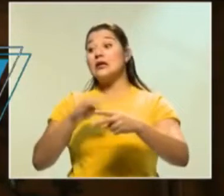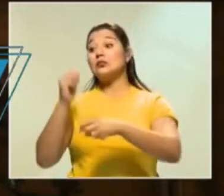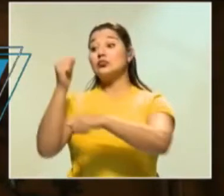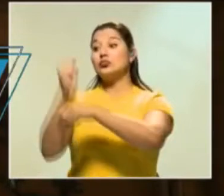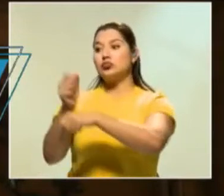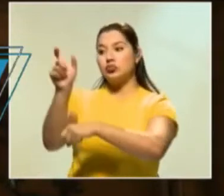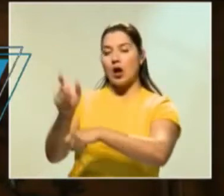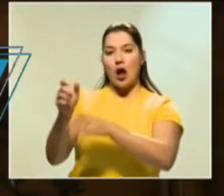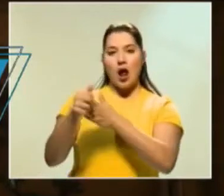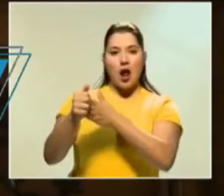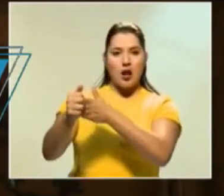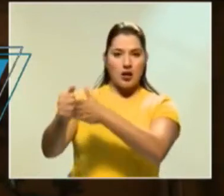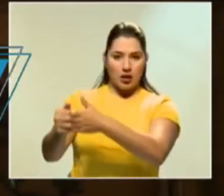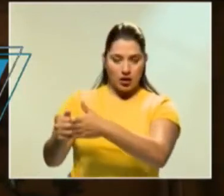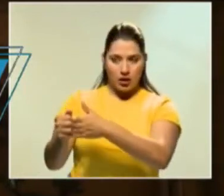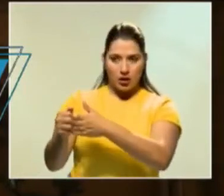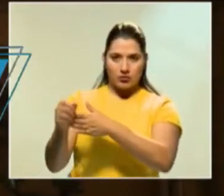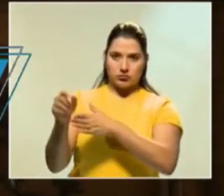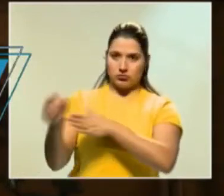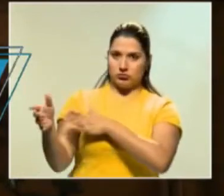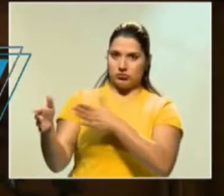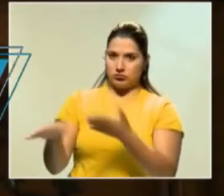del gran profeta.